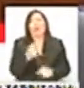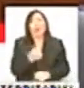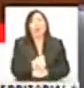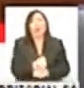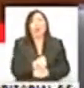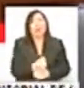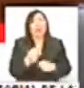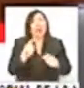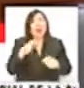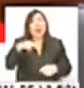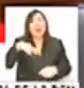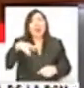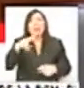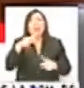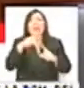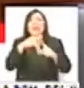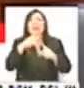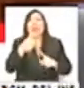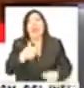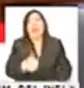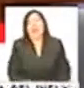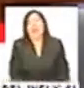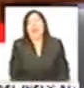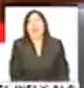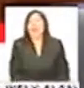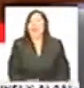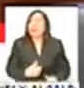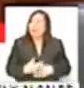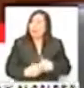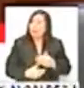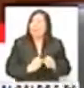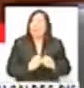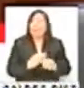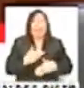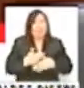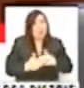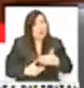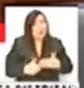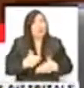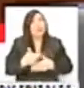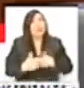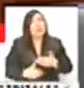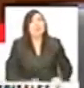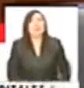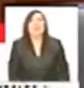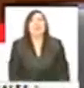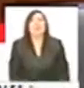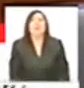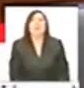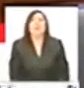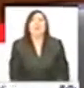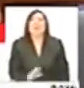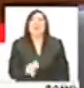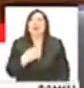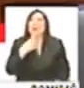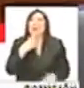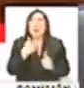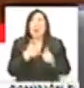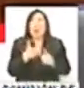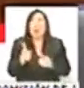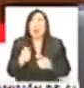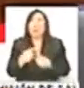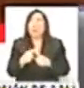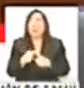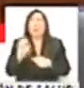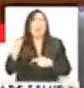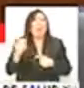Túpac Amaru, señor presidente. Cada día que pasaba, ellos aumentaban su control sobre